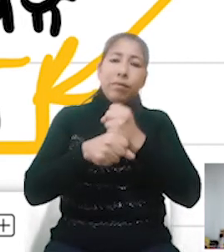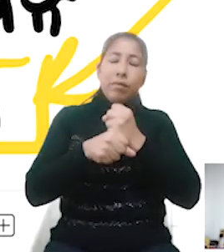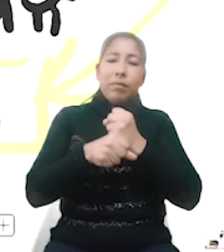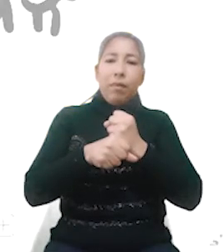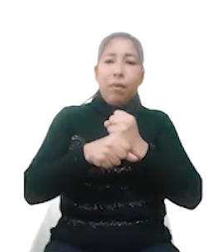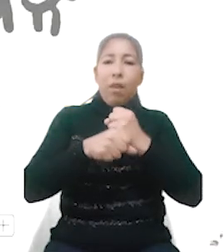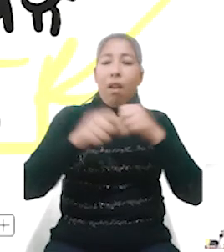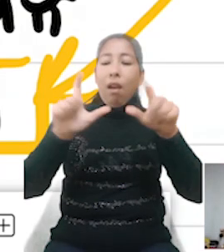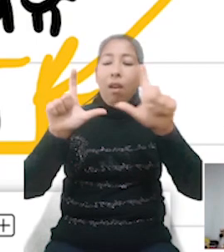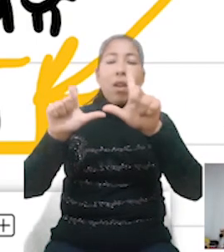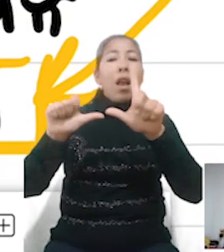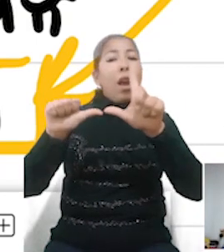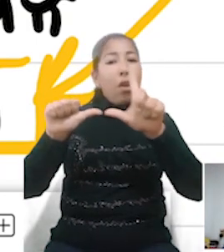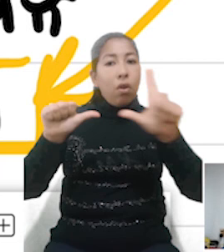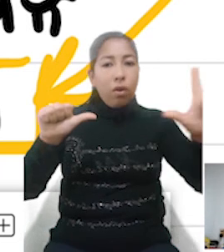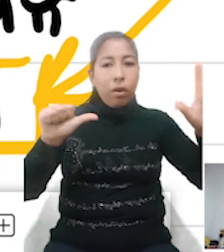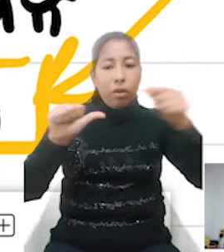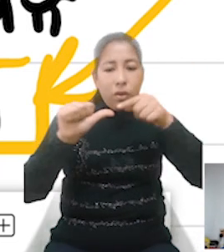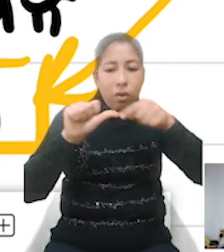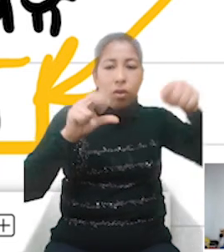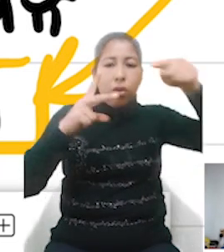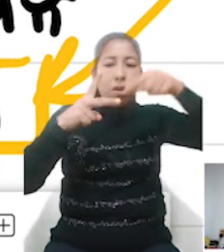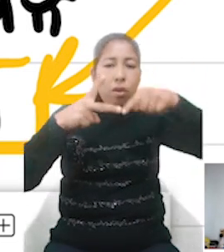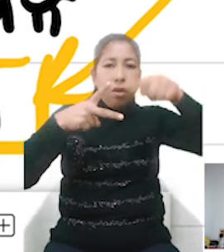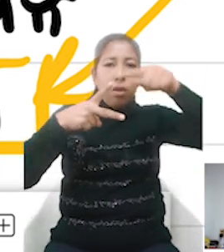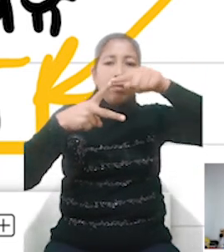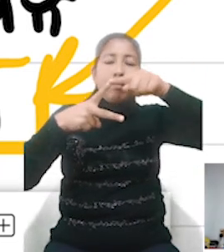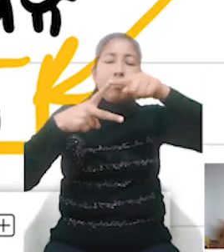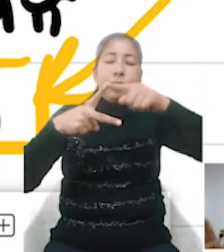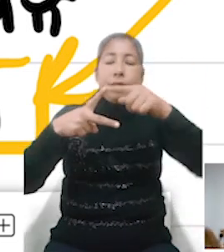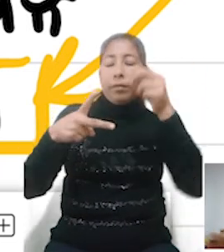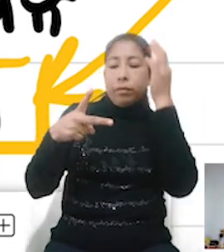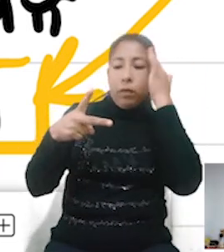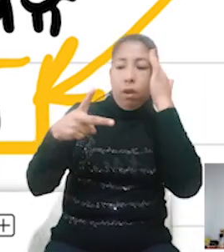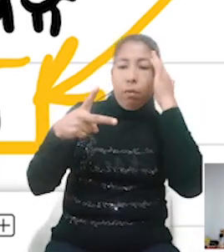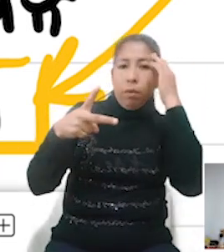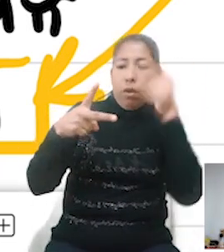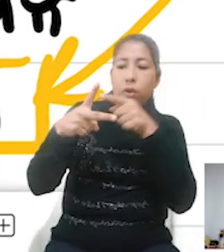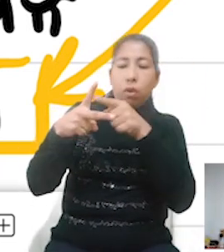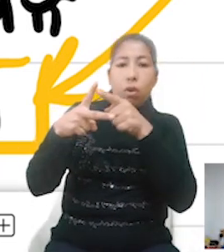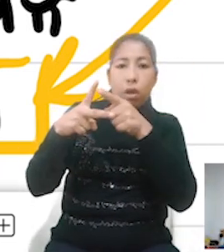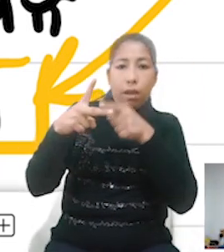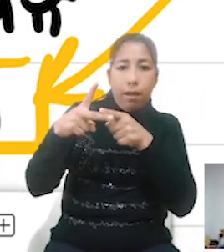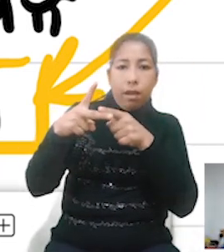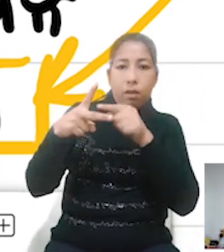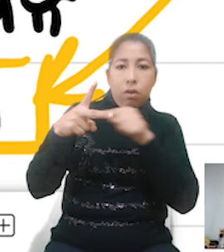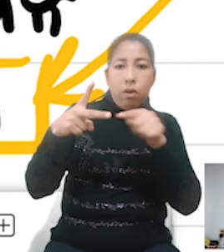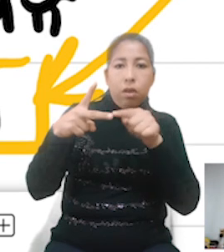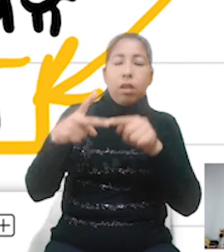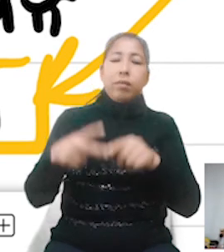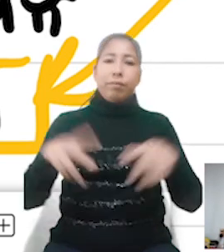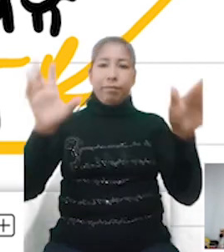98.96 kilómetros. De esta manera se trabaja con la longitud de arco en base a los datos del radio y el ángulo central, que